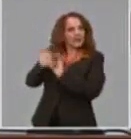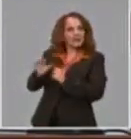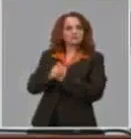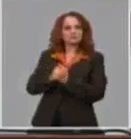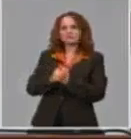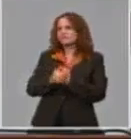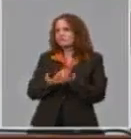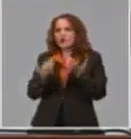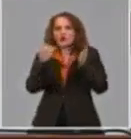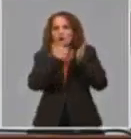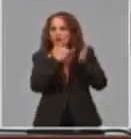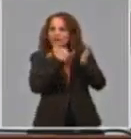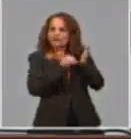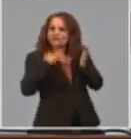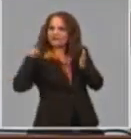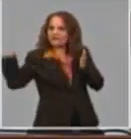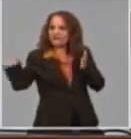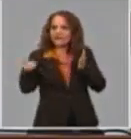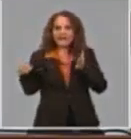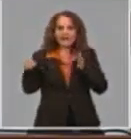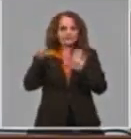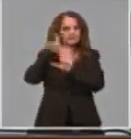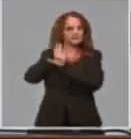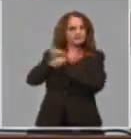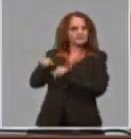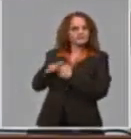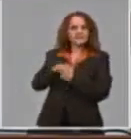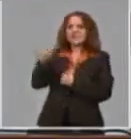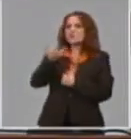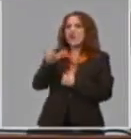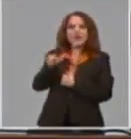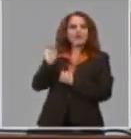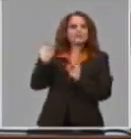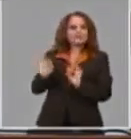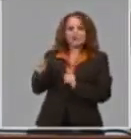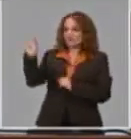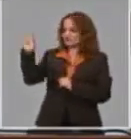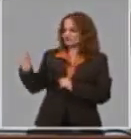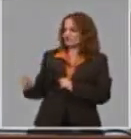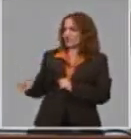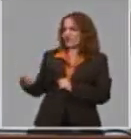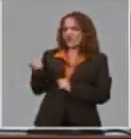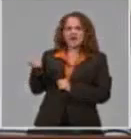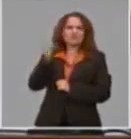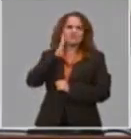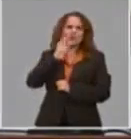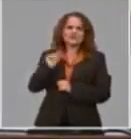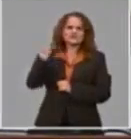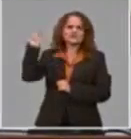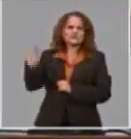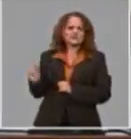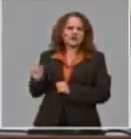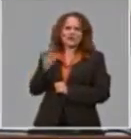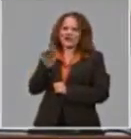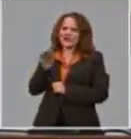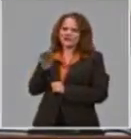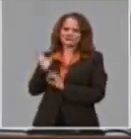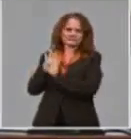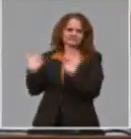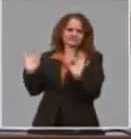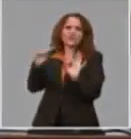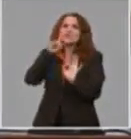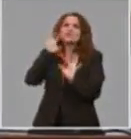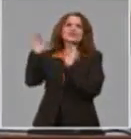tipo de argumentos para justificar la ilegalidad. Es como tratar de limpiarle la cara a las personas que están involucradas